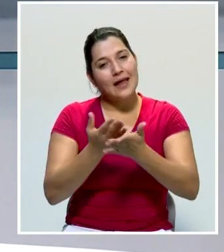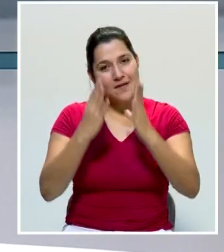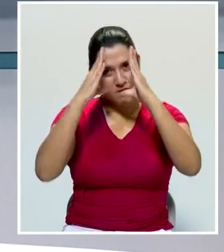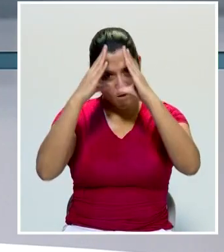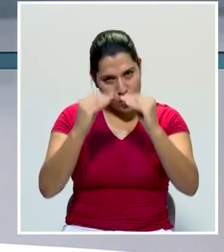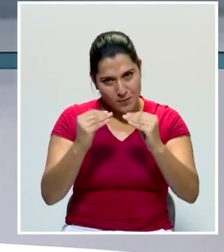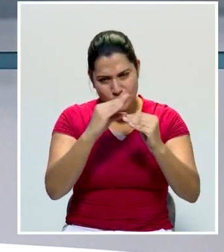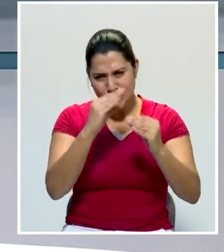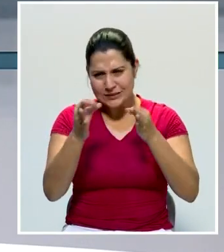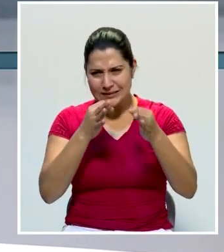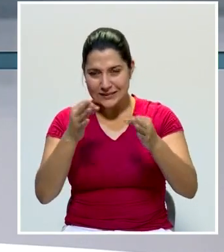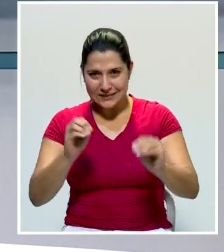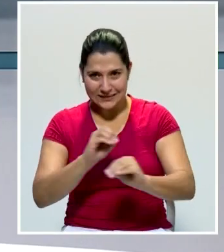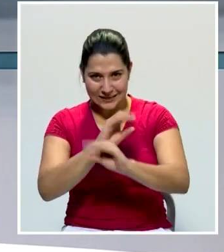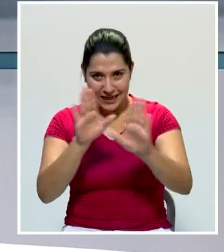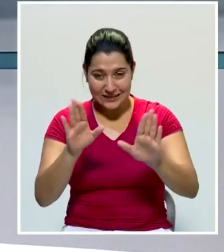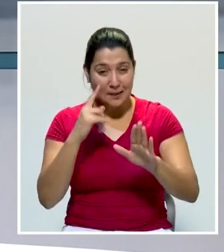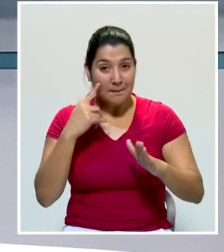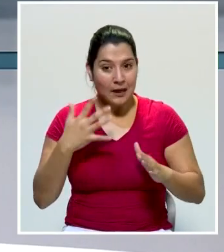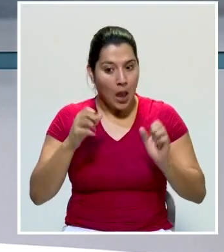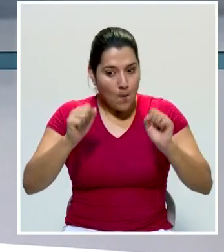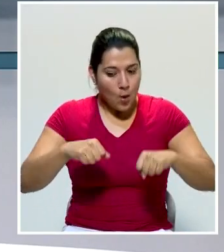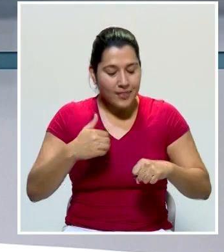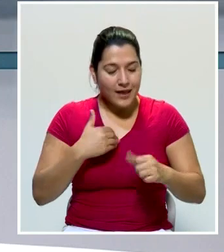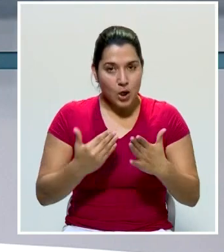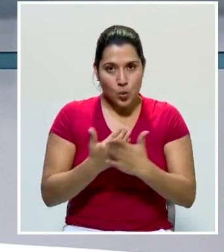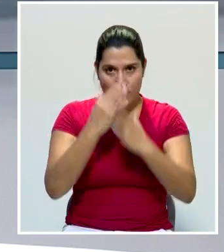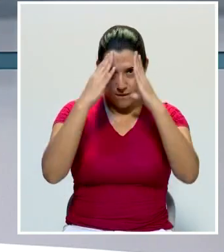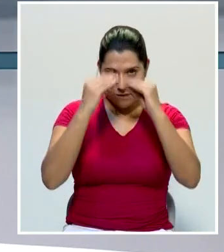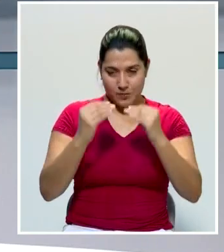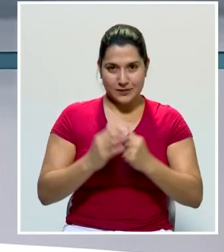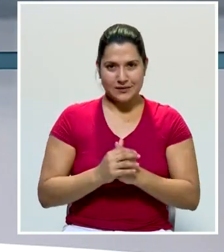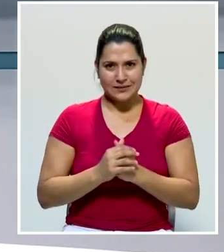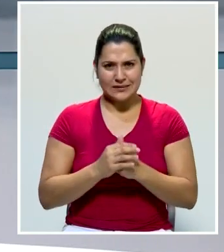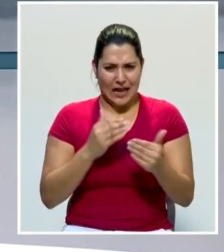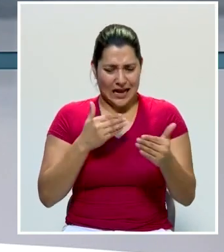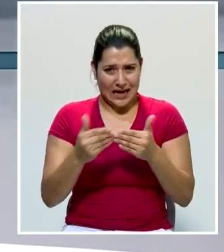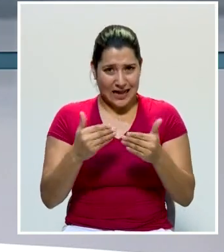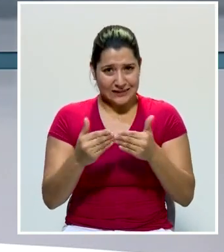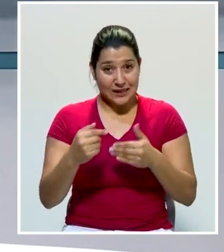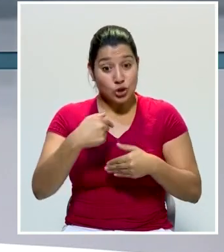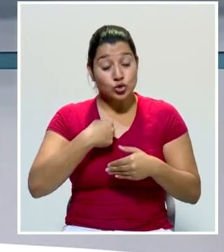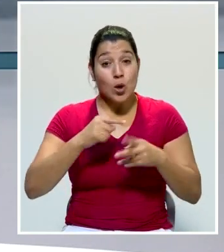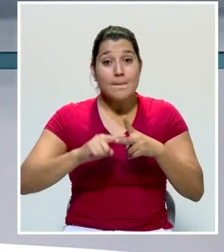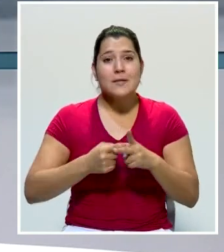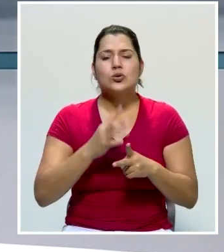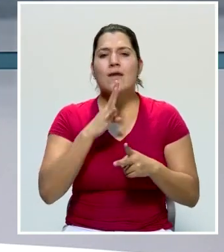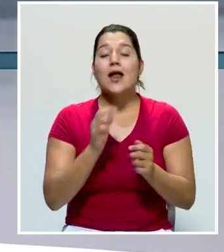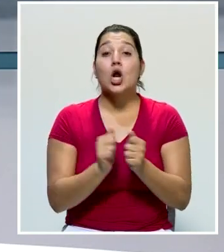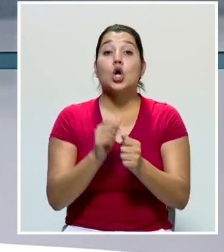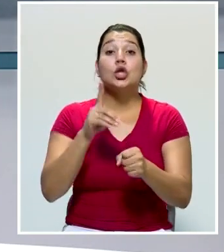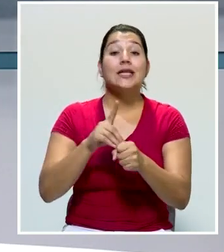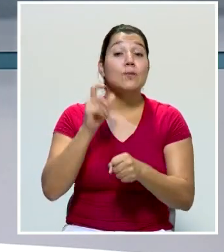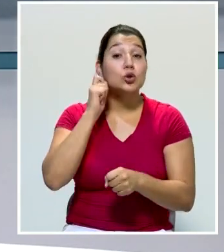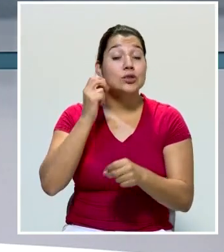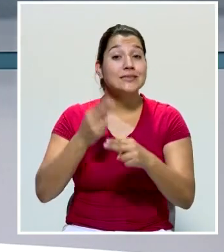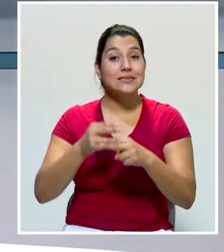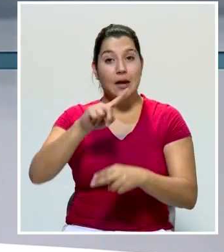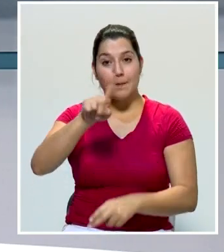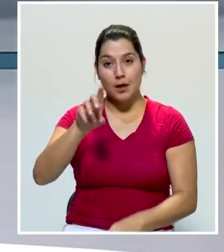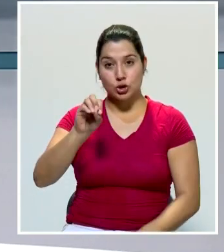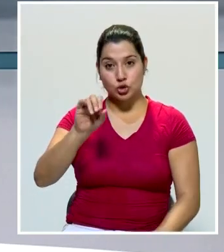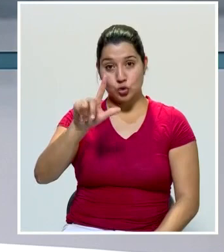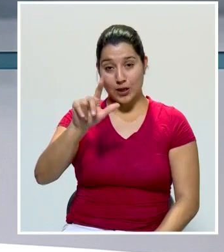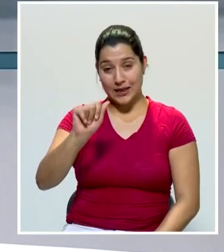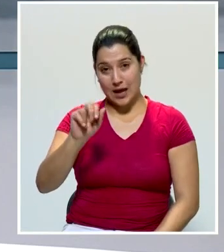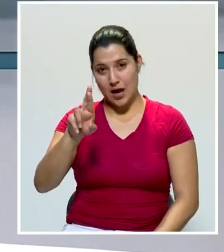información y contexto para que esté actualizada. En unos minutos voy a conversar con la diputada Zoila Rosa